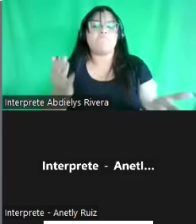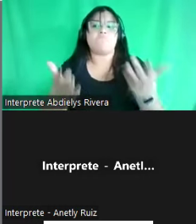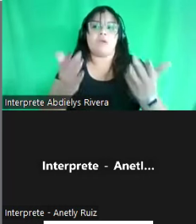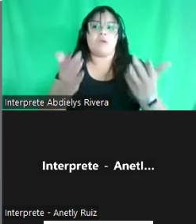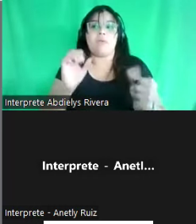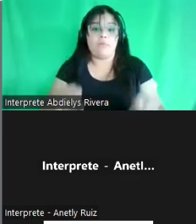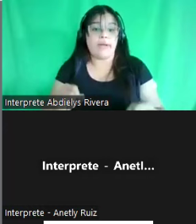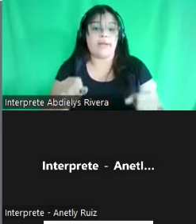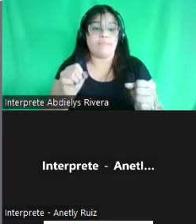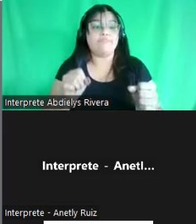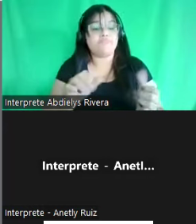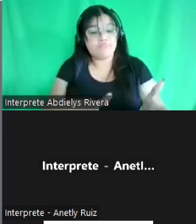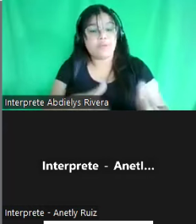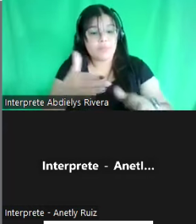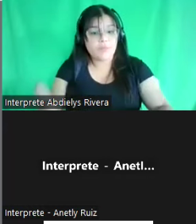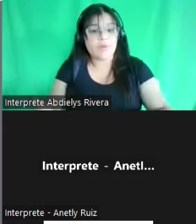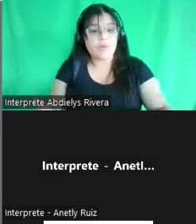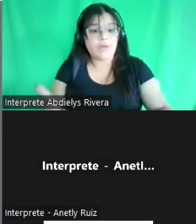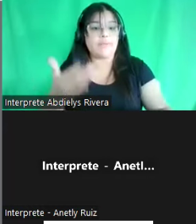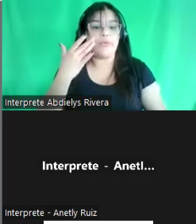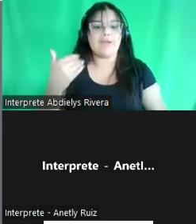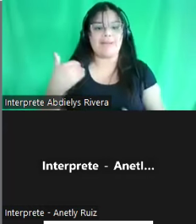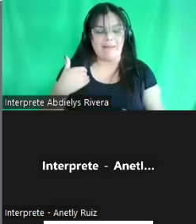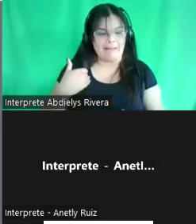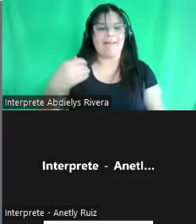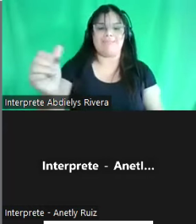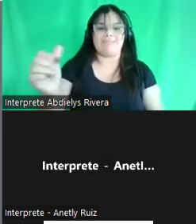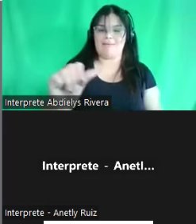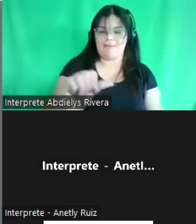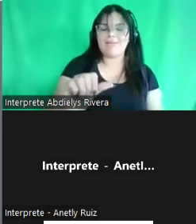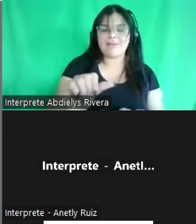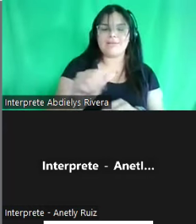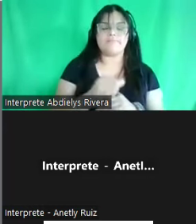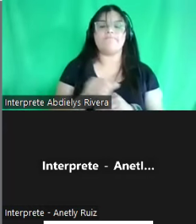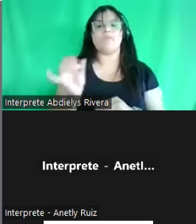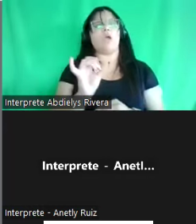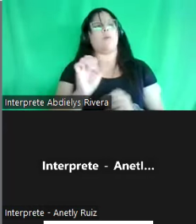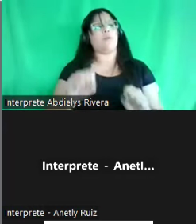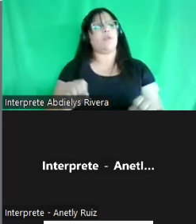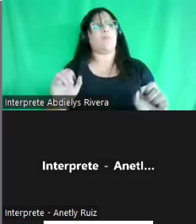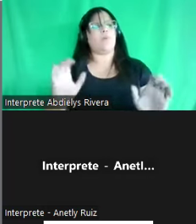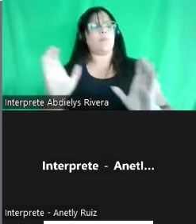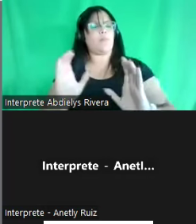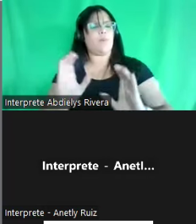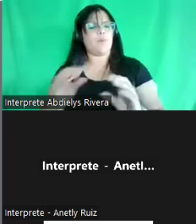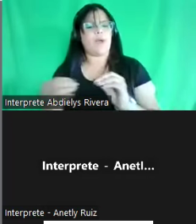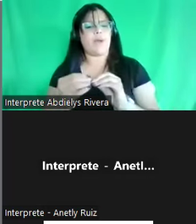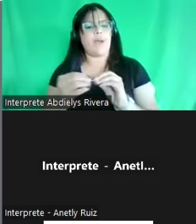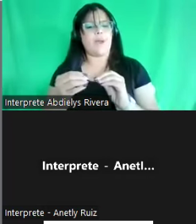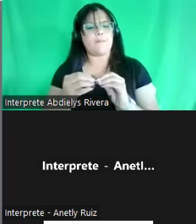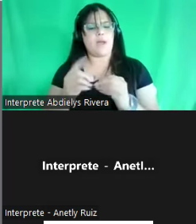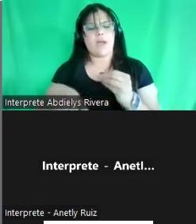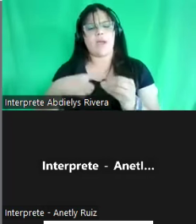por poseer artritis reumatoide. Y podemos buscar un poquito más de las condiciones catastróficas, lo pueden buscar, ¿verdad?